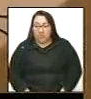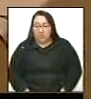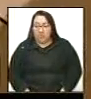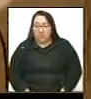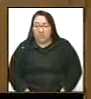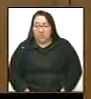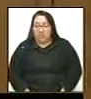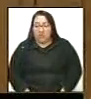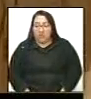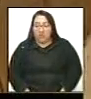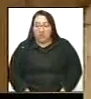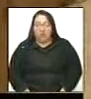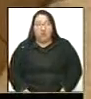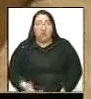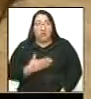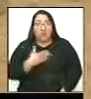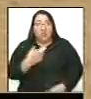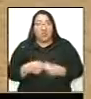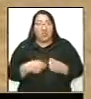Presidente, repito,